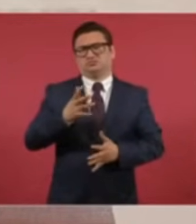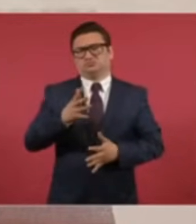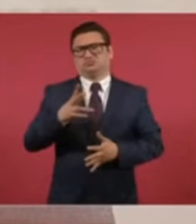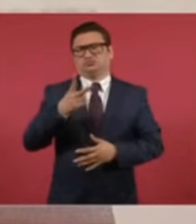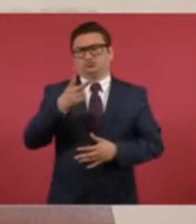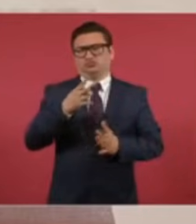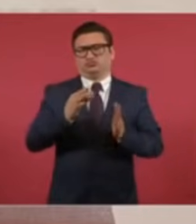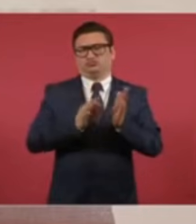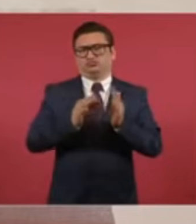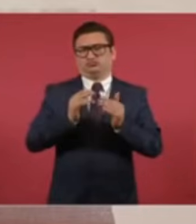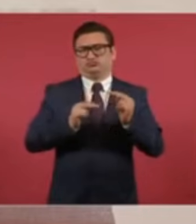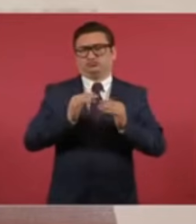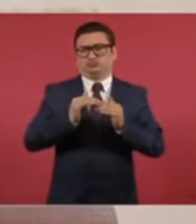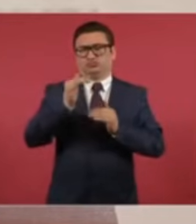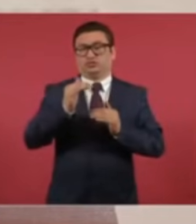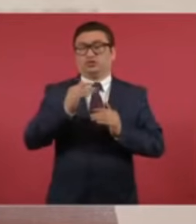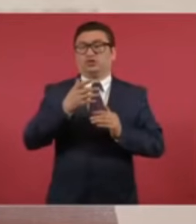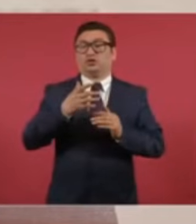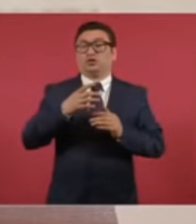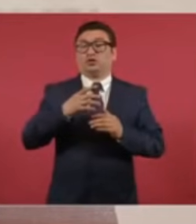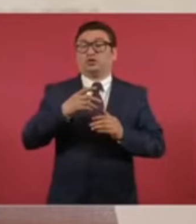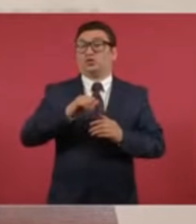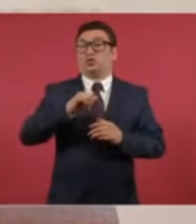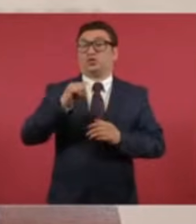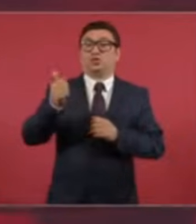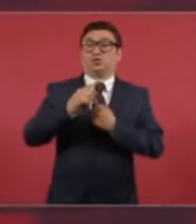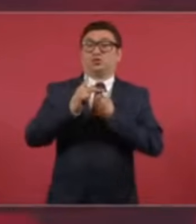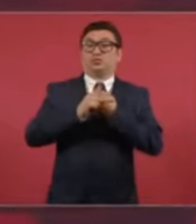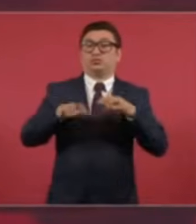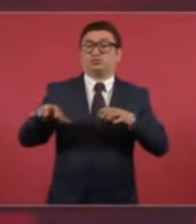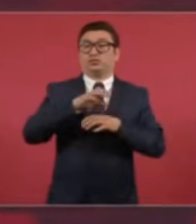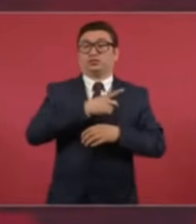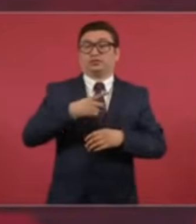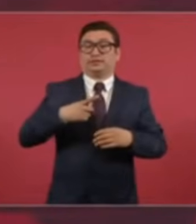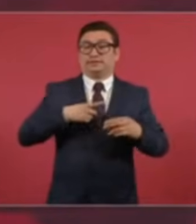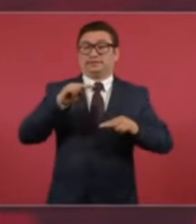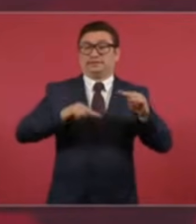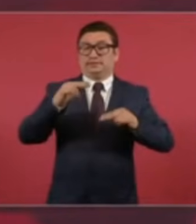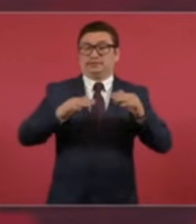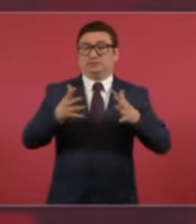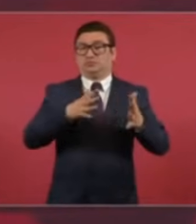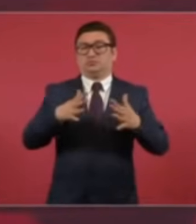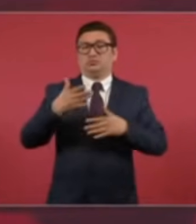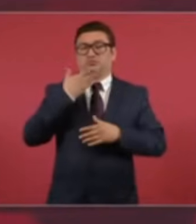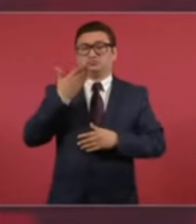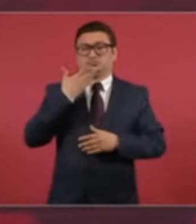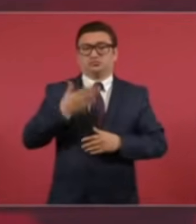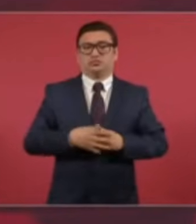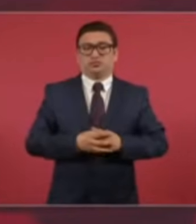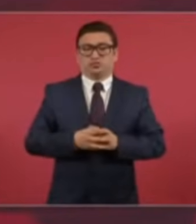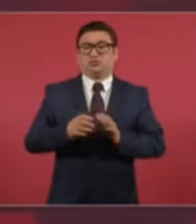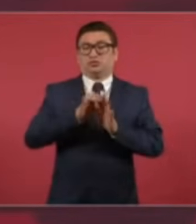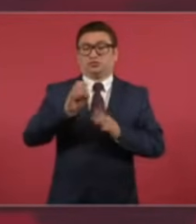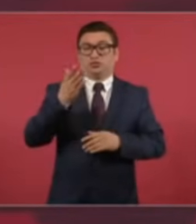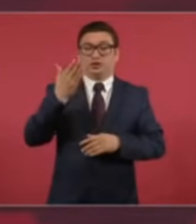mientras el promedio de incremento de deuda con Calderón